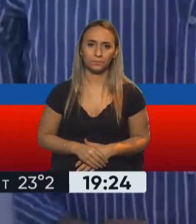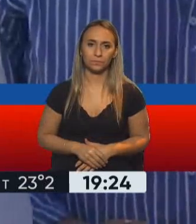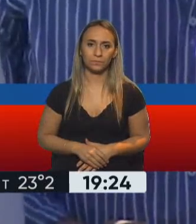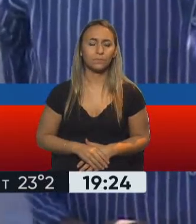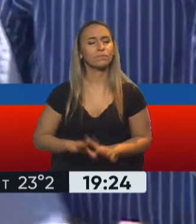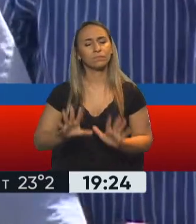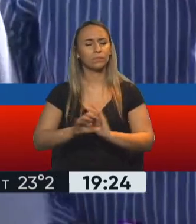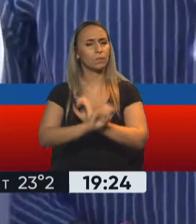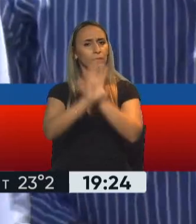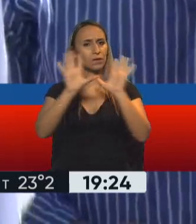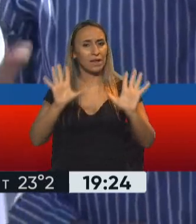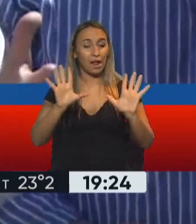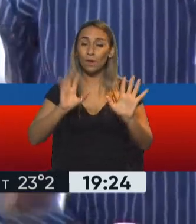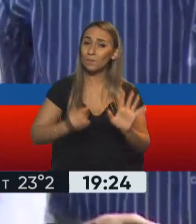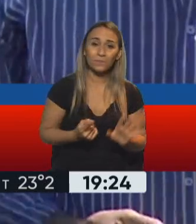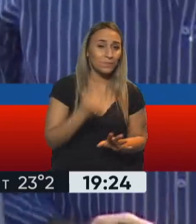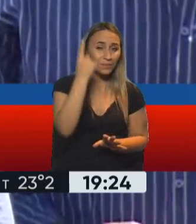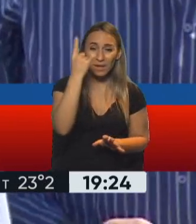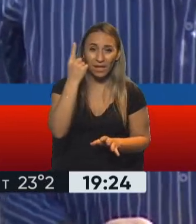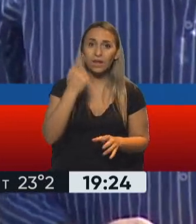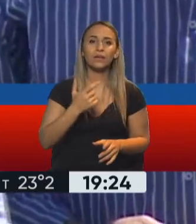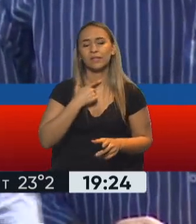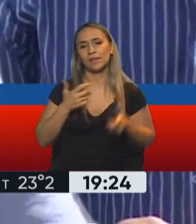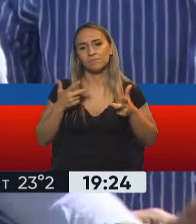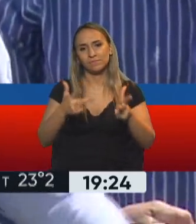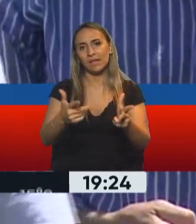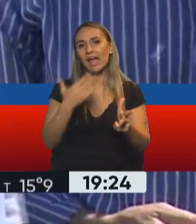Pero claramente lo primero que quiero es agradecerles